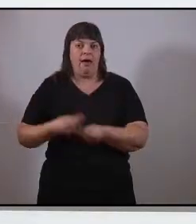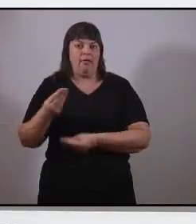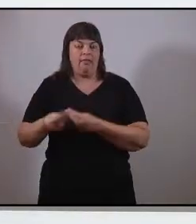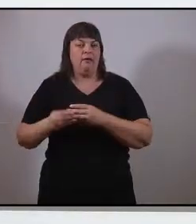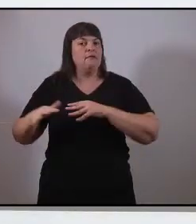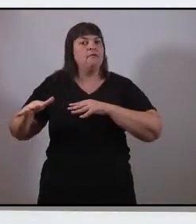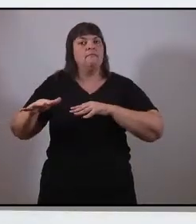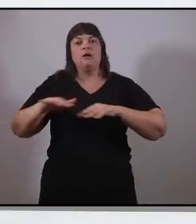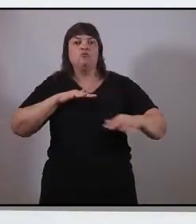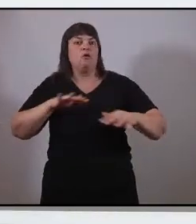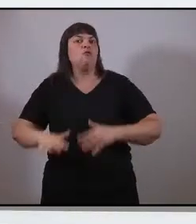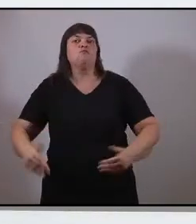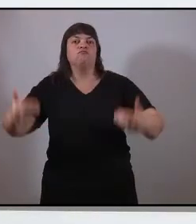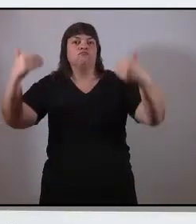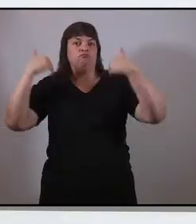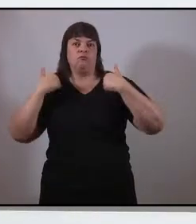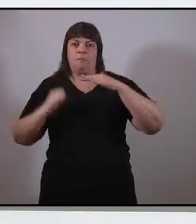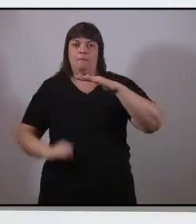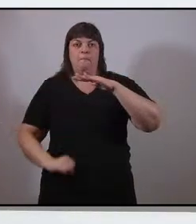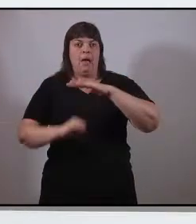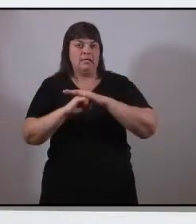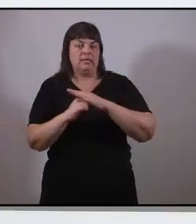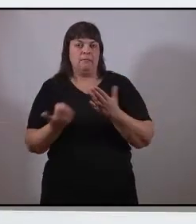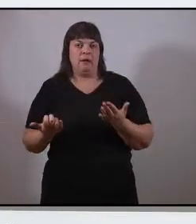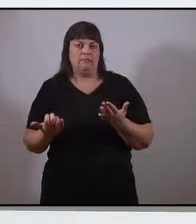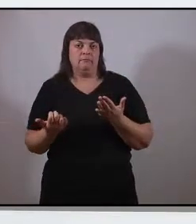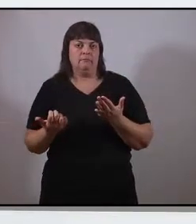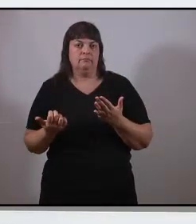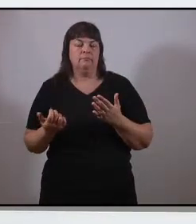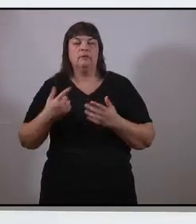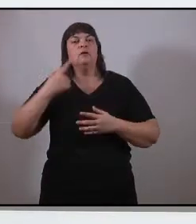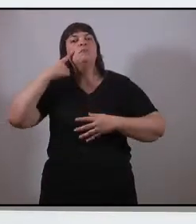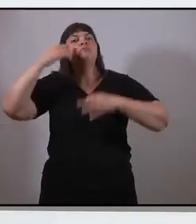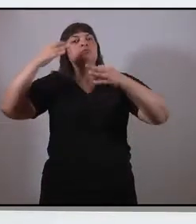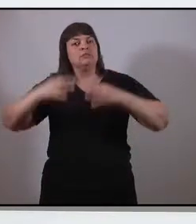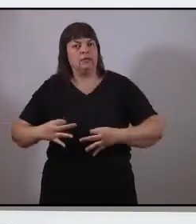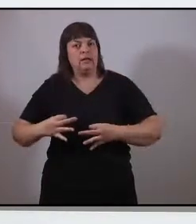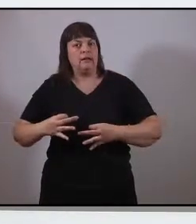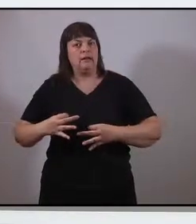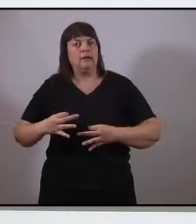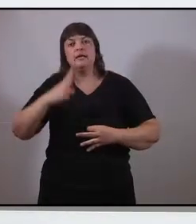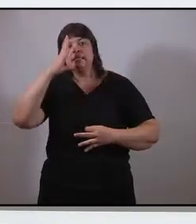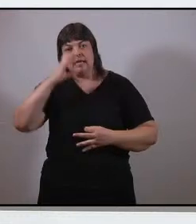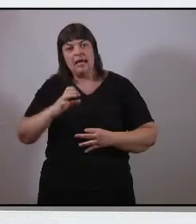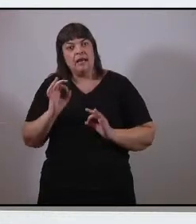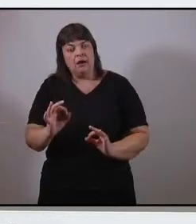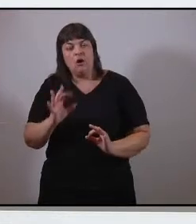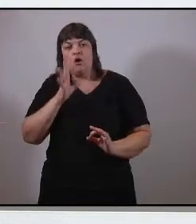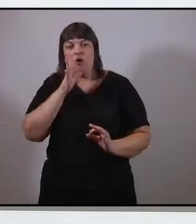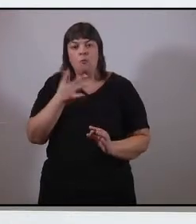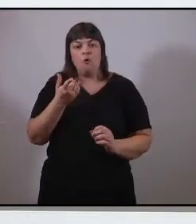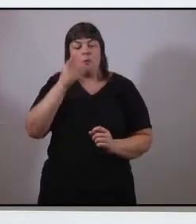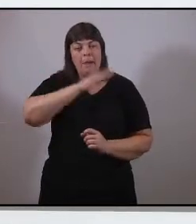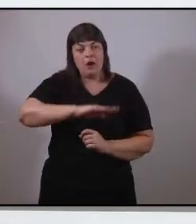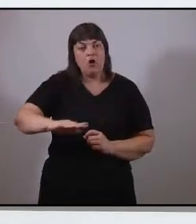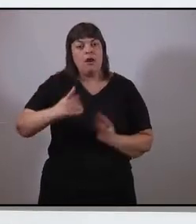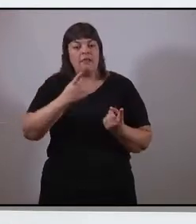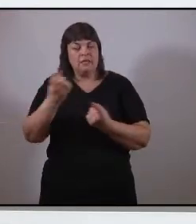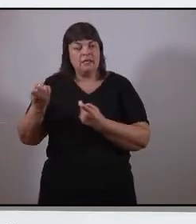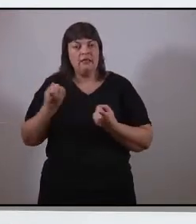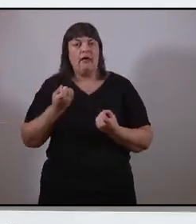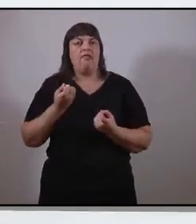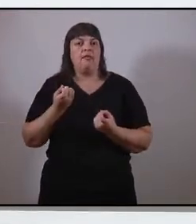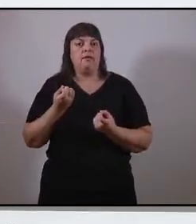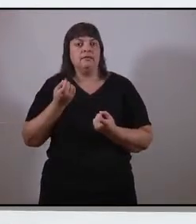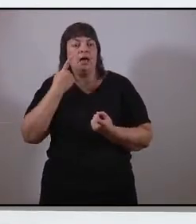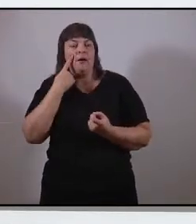máxima responsabilidad y máximo rigor para atender las necesidades de estos menores, para saber dónde están